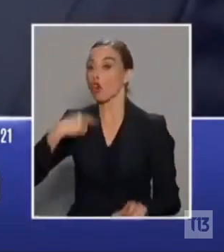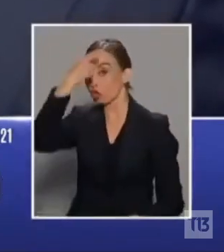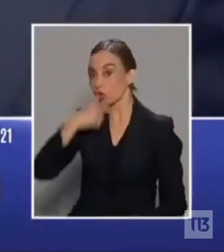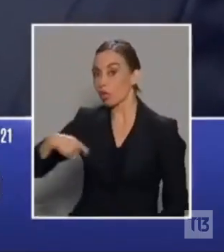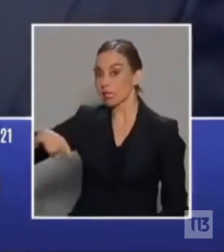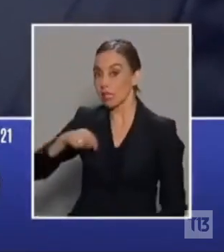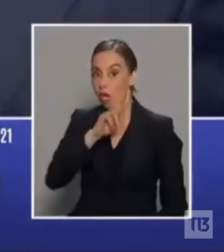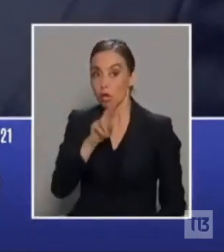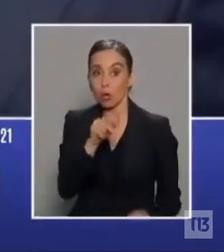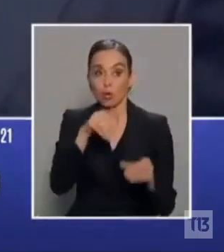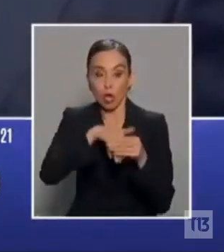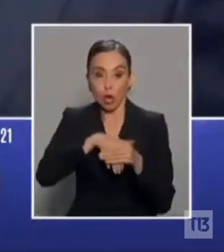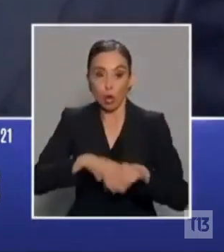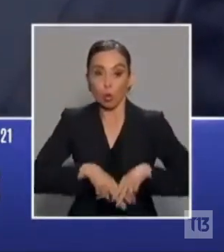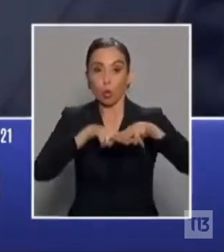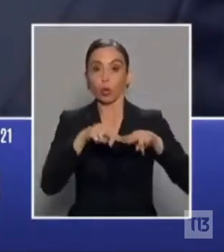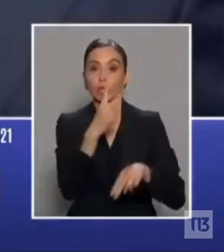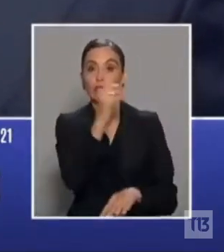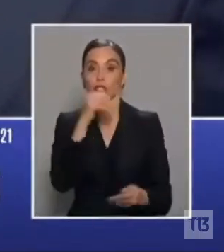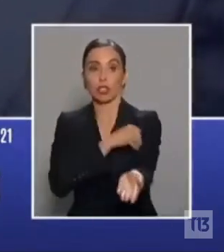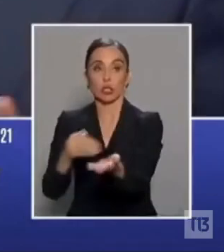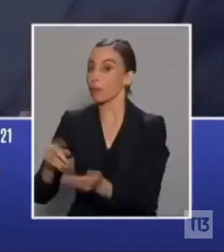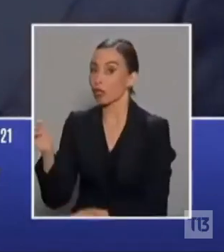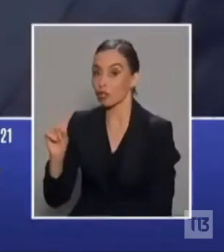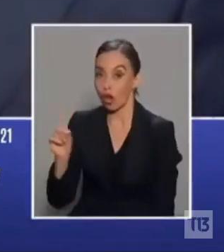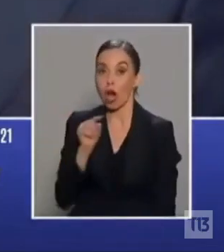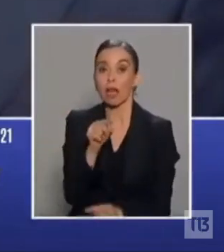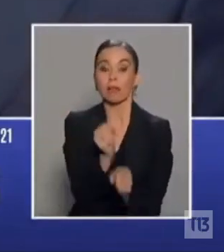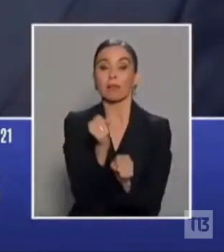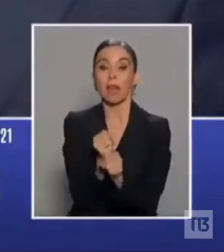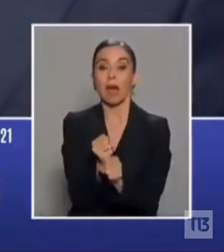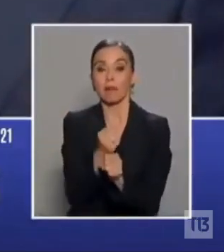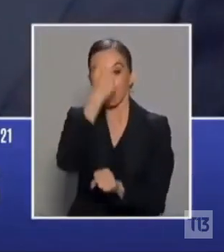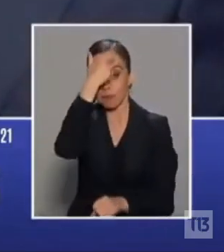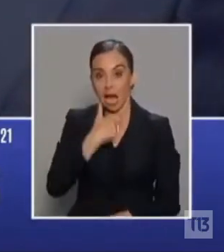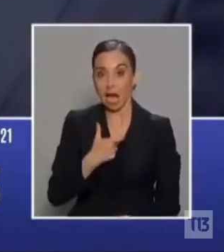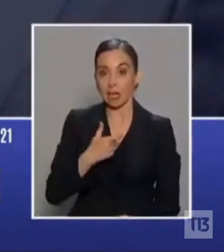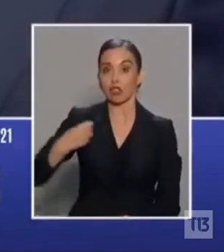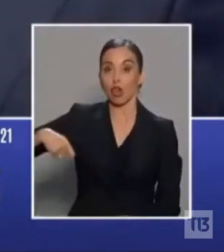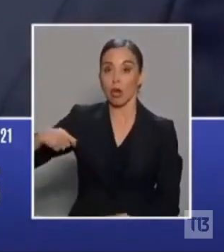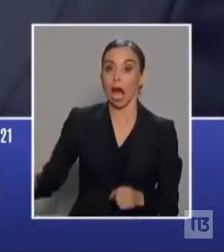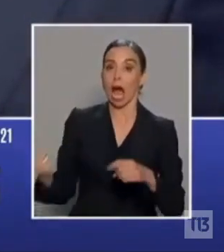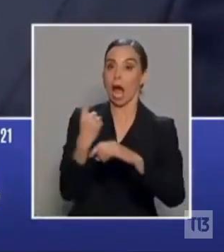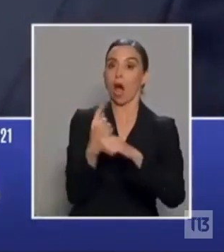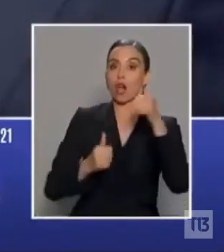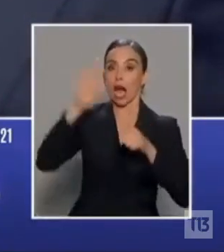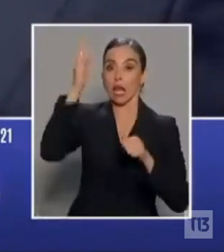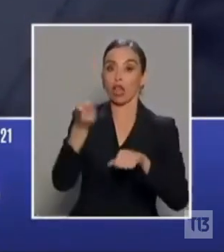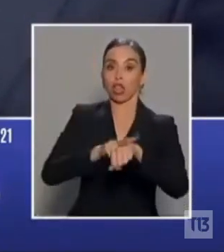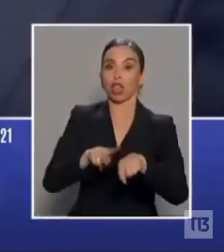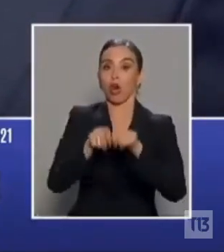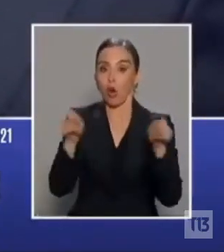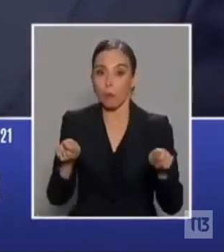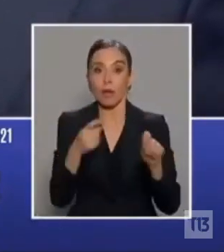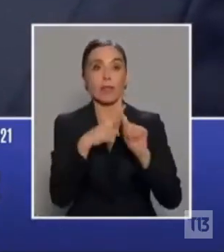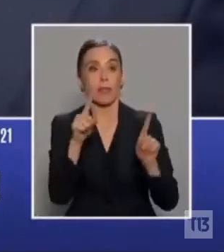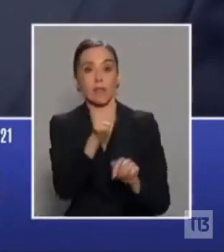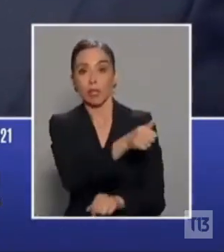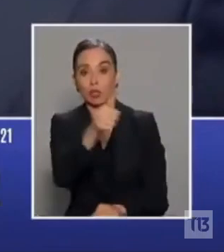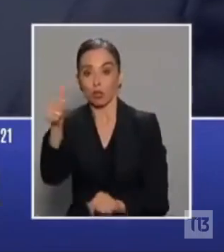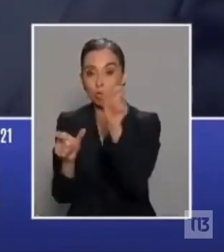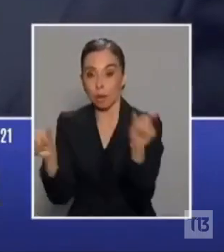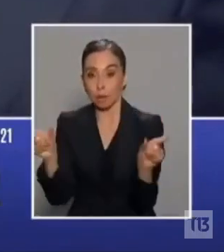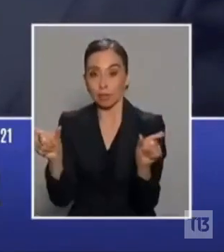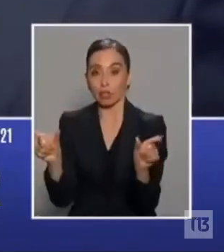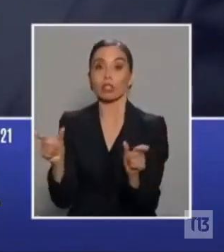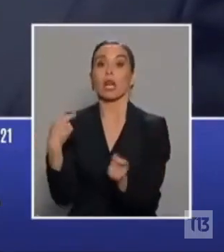República, o sea, y he cumplido mi trabajo. Ha juntado 200 millones de pesos. No, no sé. Haciendo la pega por estar acá en el Senado. La gran diferencia, no, pero yo hago mi de trabajo. Toda la gente